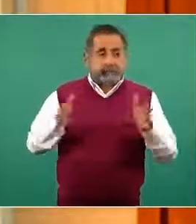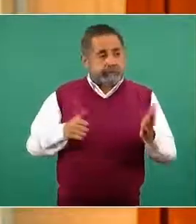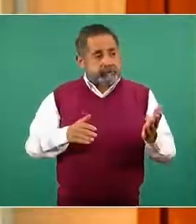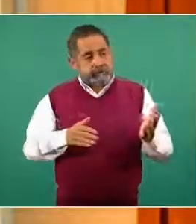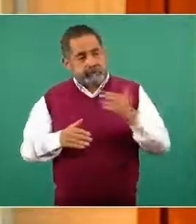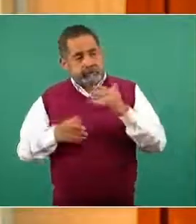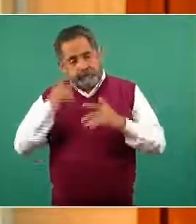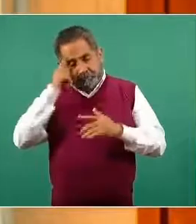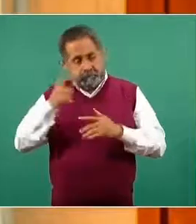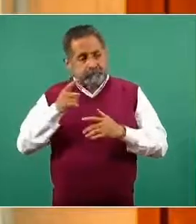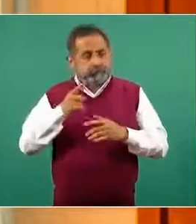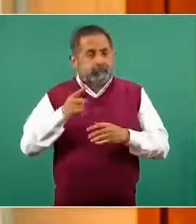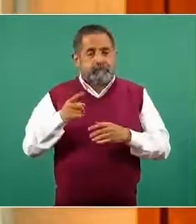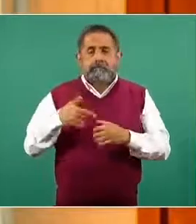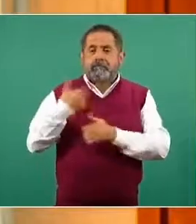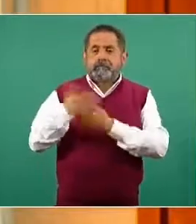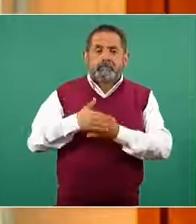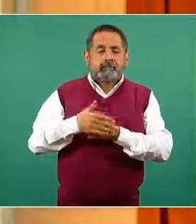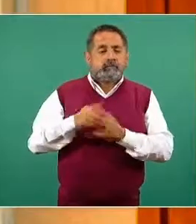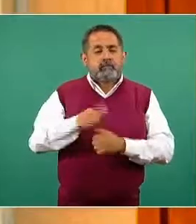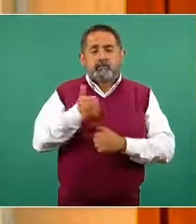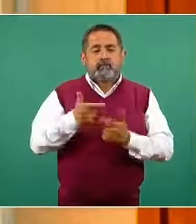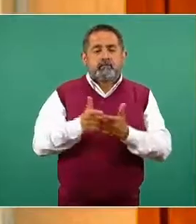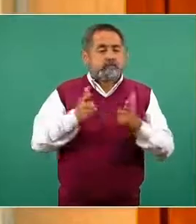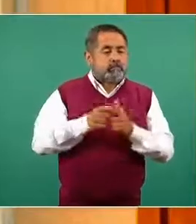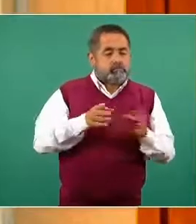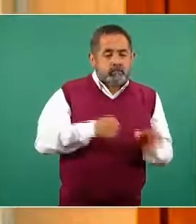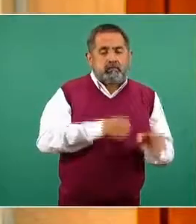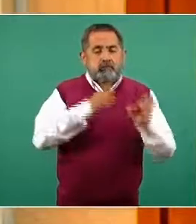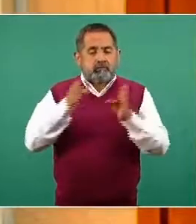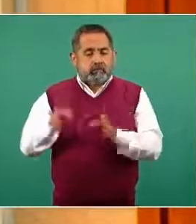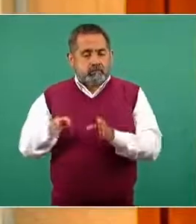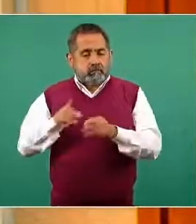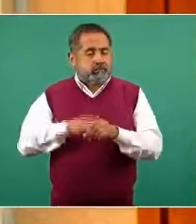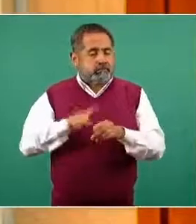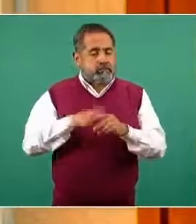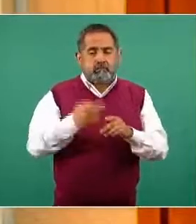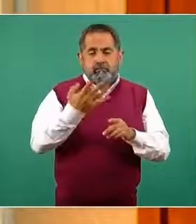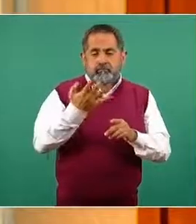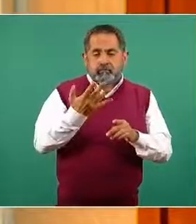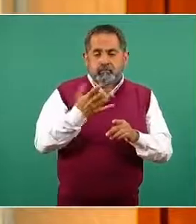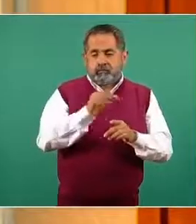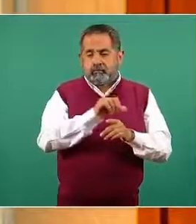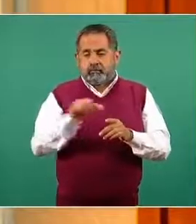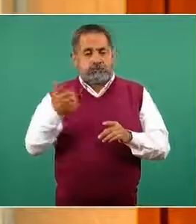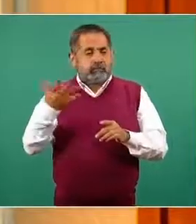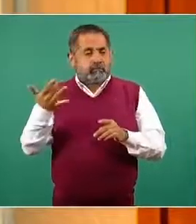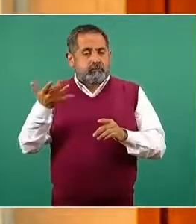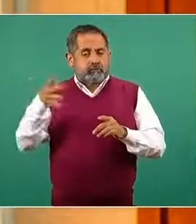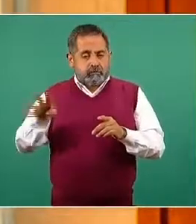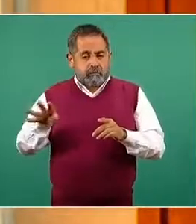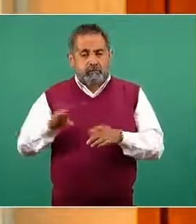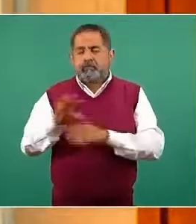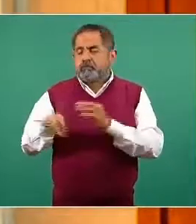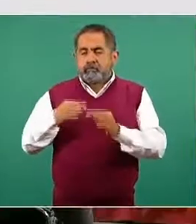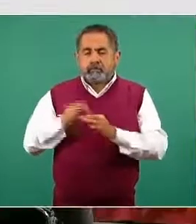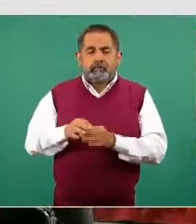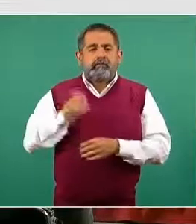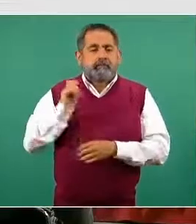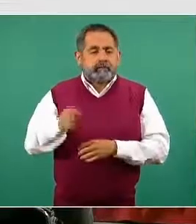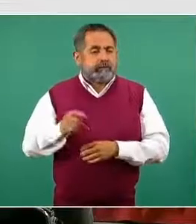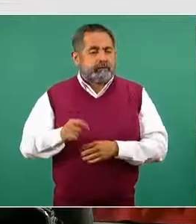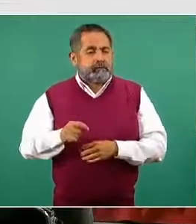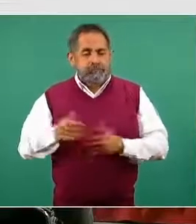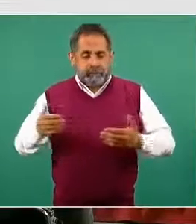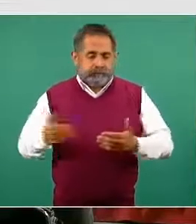la vacunación al siguiente grupo de edad que tenemos listo para registrar, que son de la década